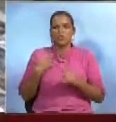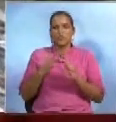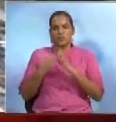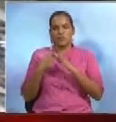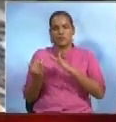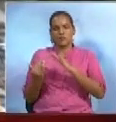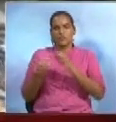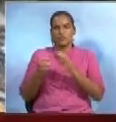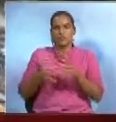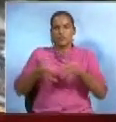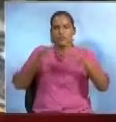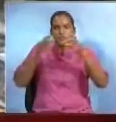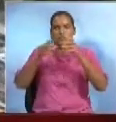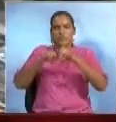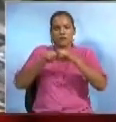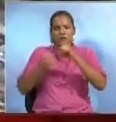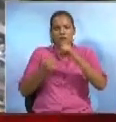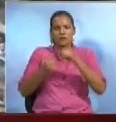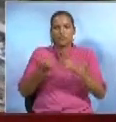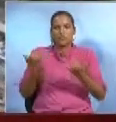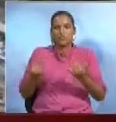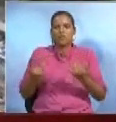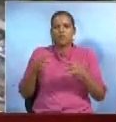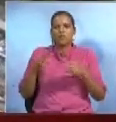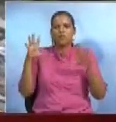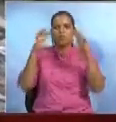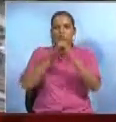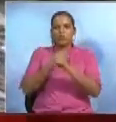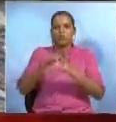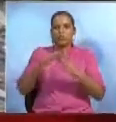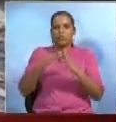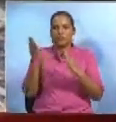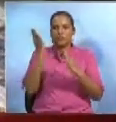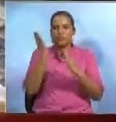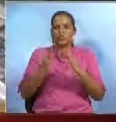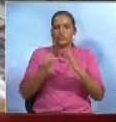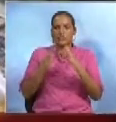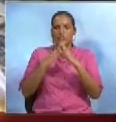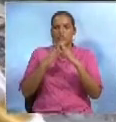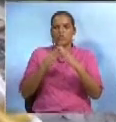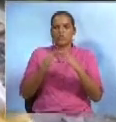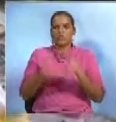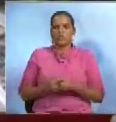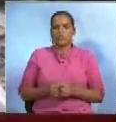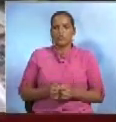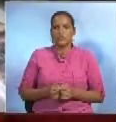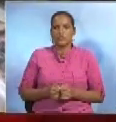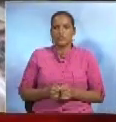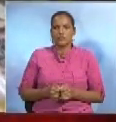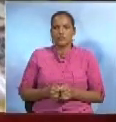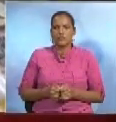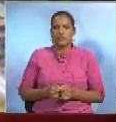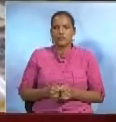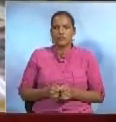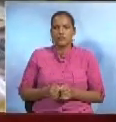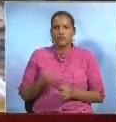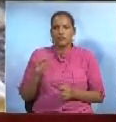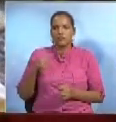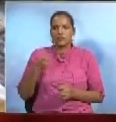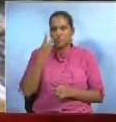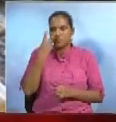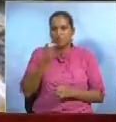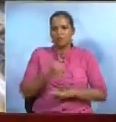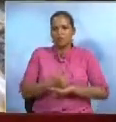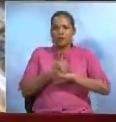sentía la parte de las columnas. Y con la medianoche se cortó la pared izquierda en la mitad. Ya vinieron las